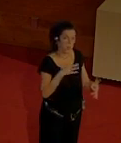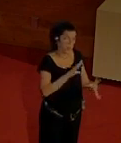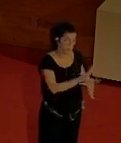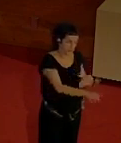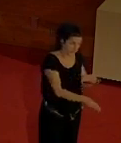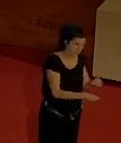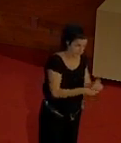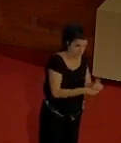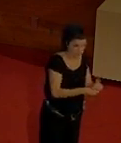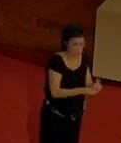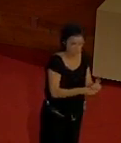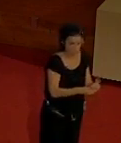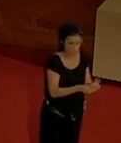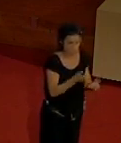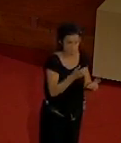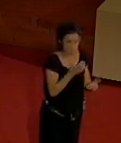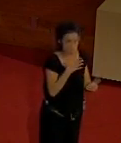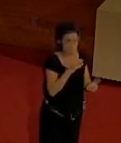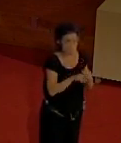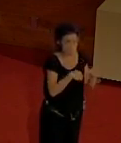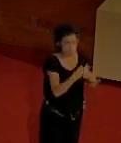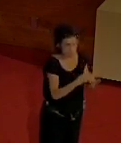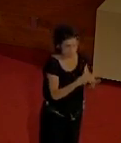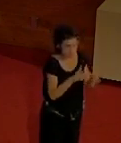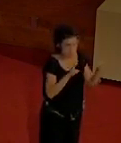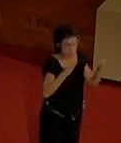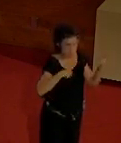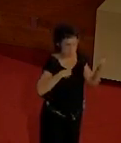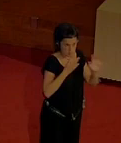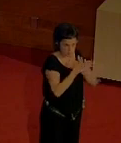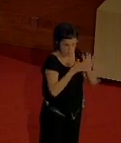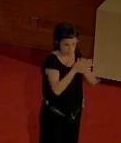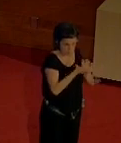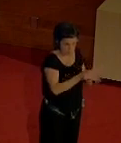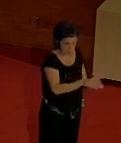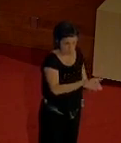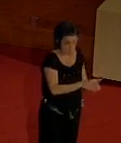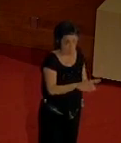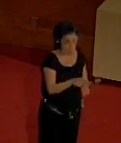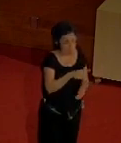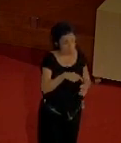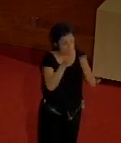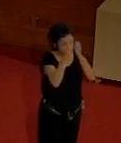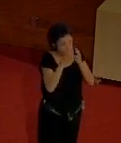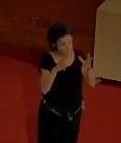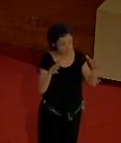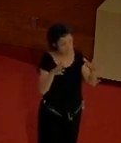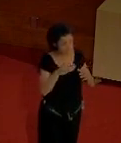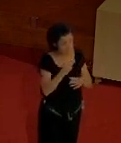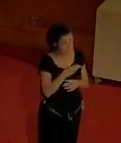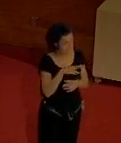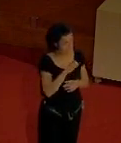ocasión y volvería al tema porque creo que es una dinámica a seguir para el futuro podemos imaginar que eso de los bricks va a